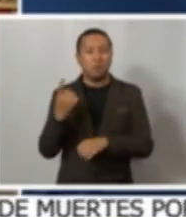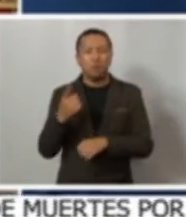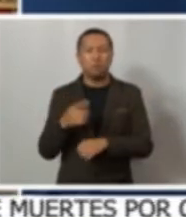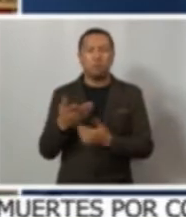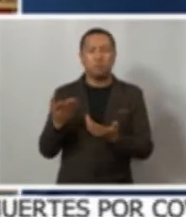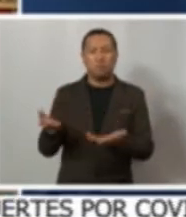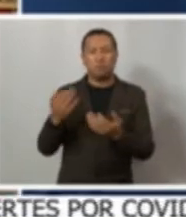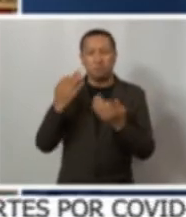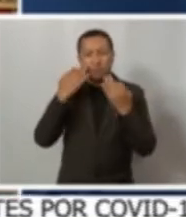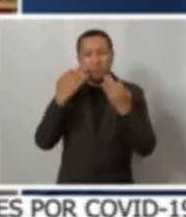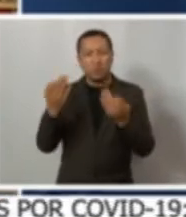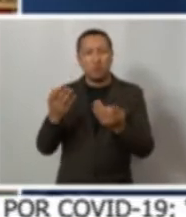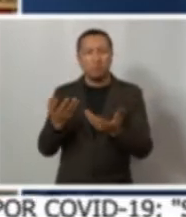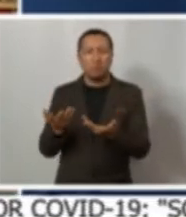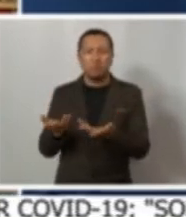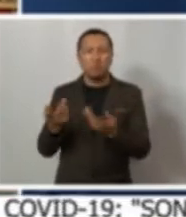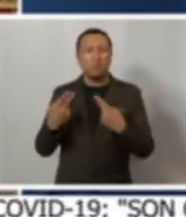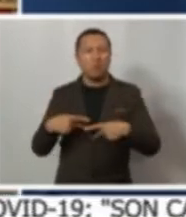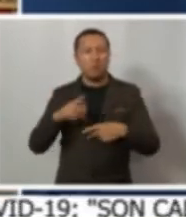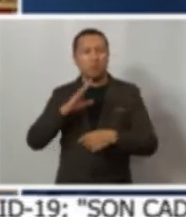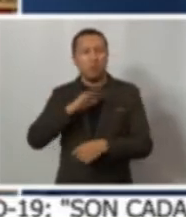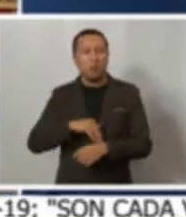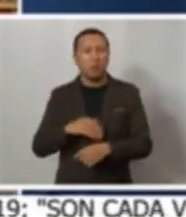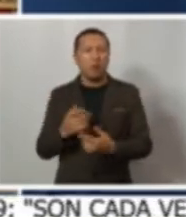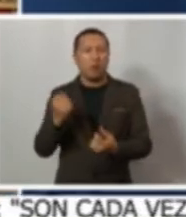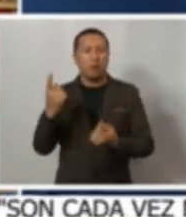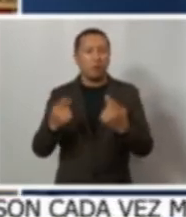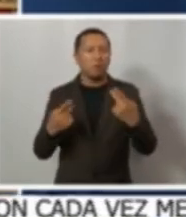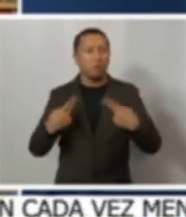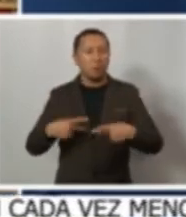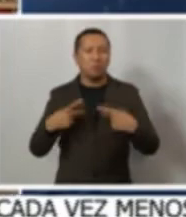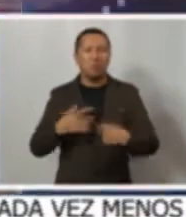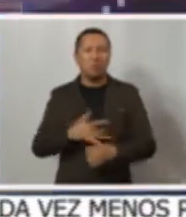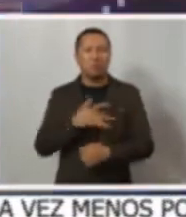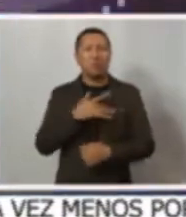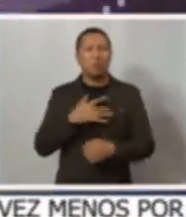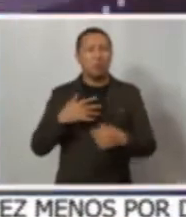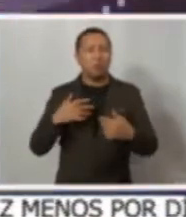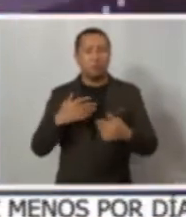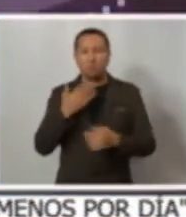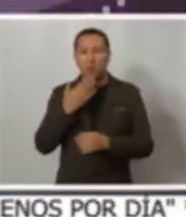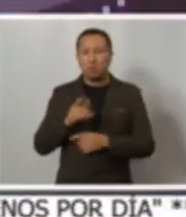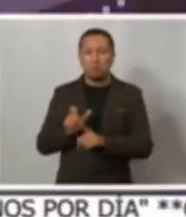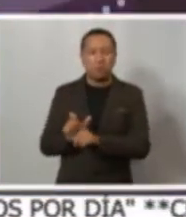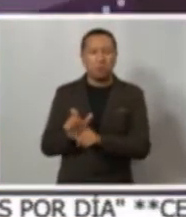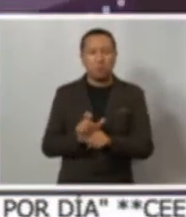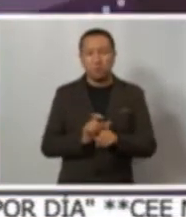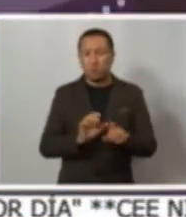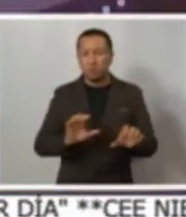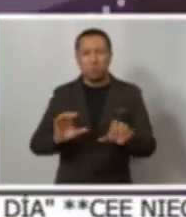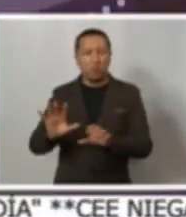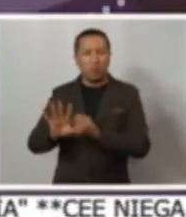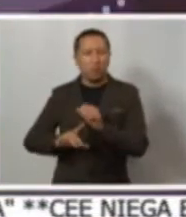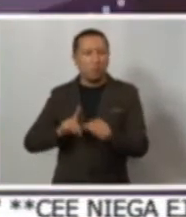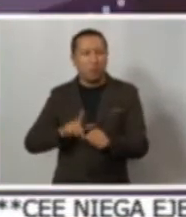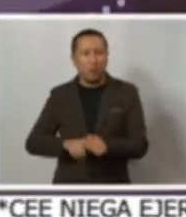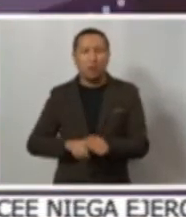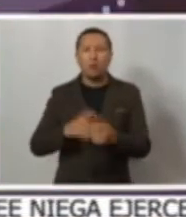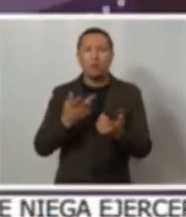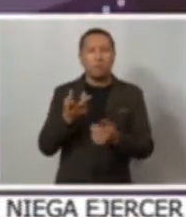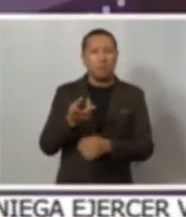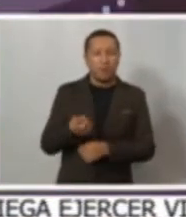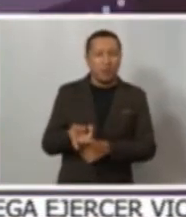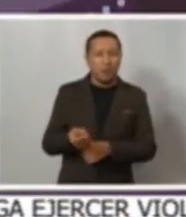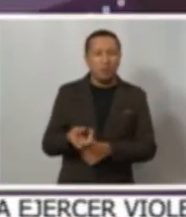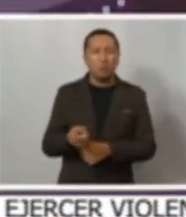estas imágenes que yo le presento, porque mientras unos, pues humanitariamente, protegen a las mascotas o a los perritos que